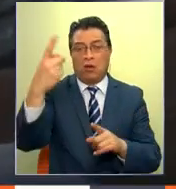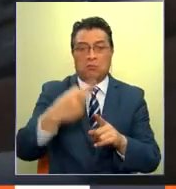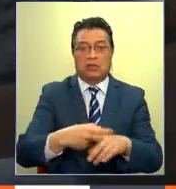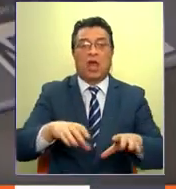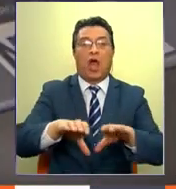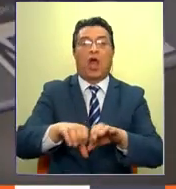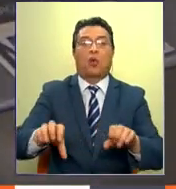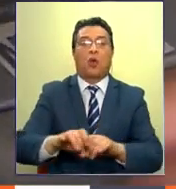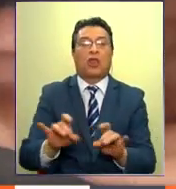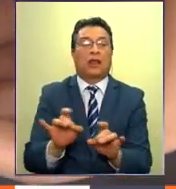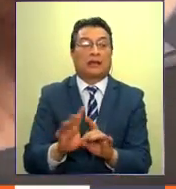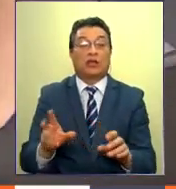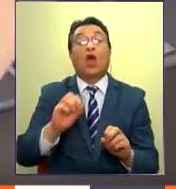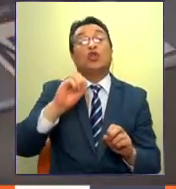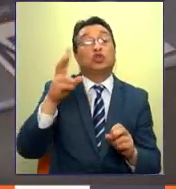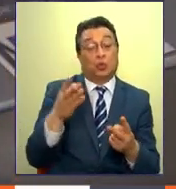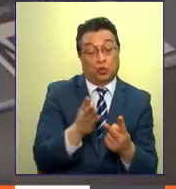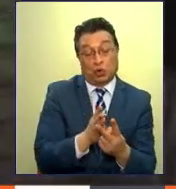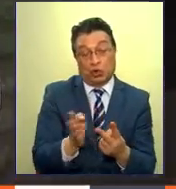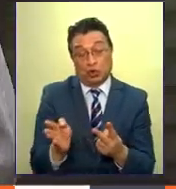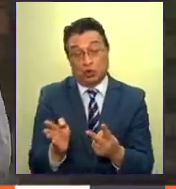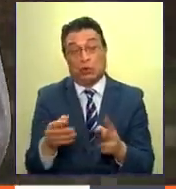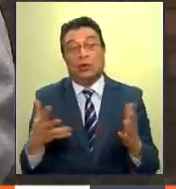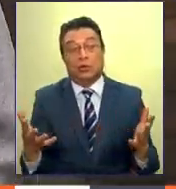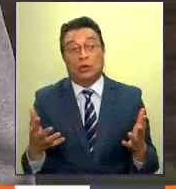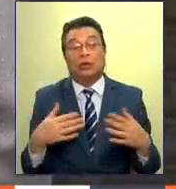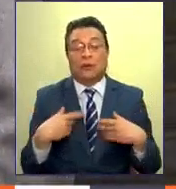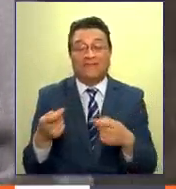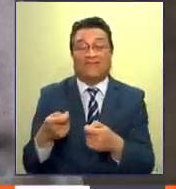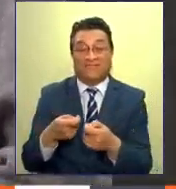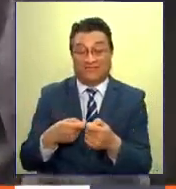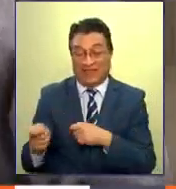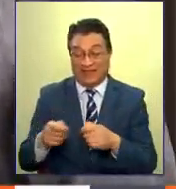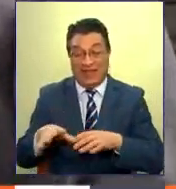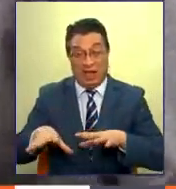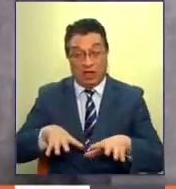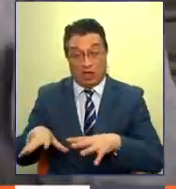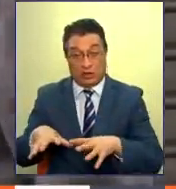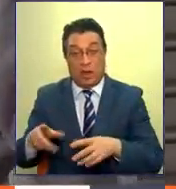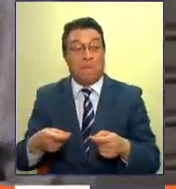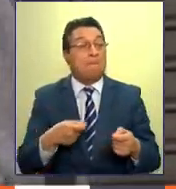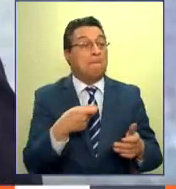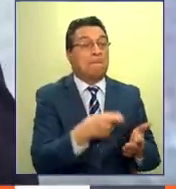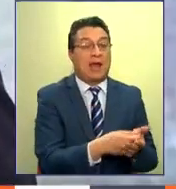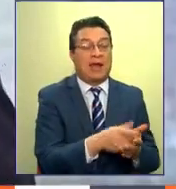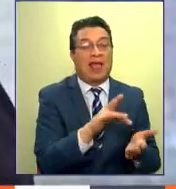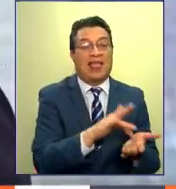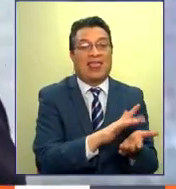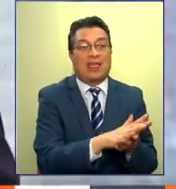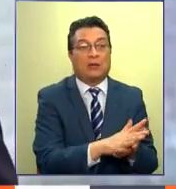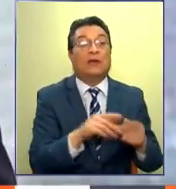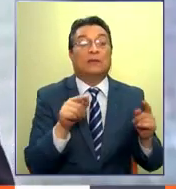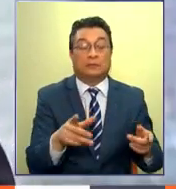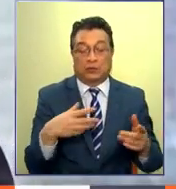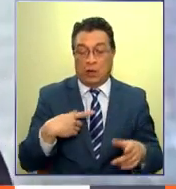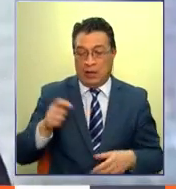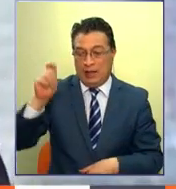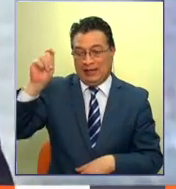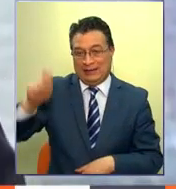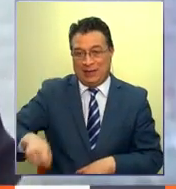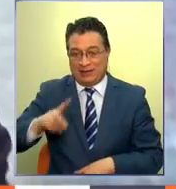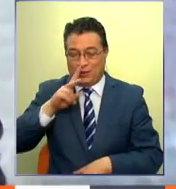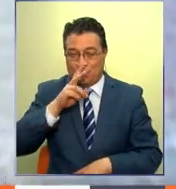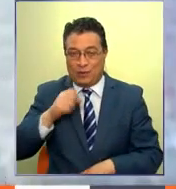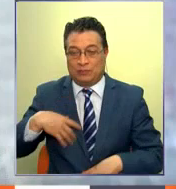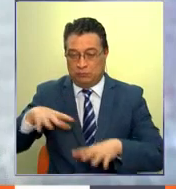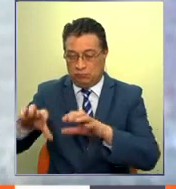La segunda alternativa es la liquidación, es decir, vender los bienes para pagar las deudas. Y este liquidador va a tomar posesión de